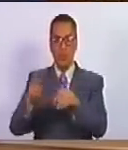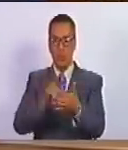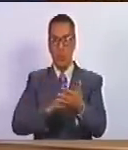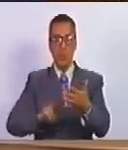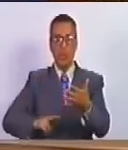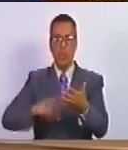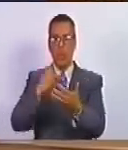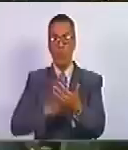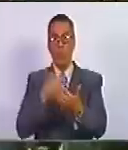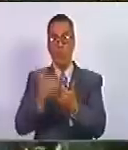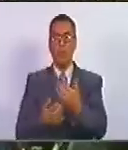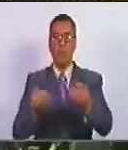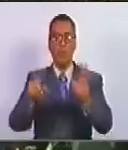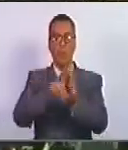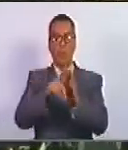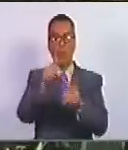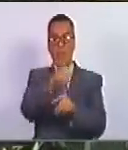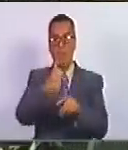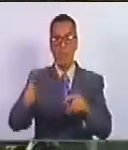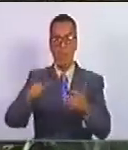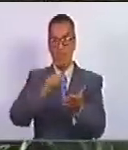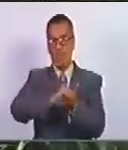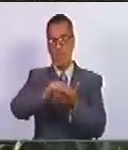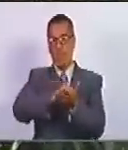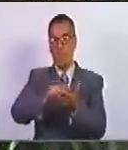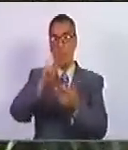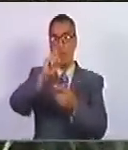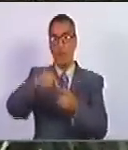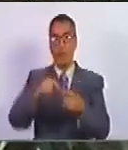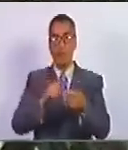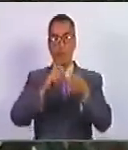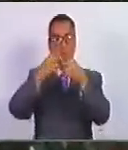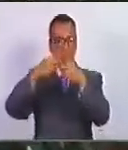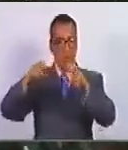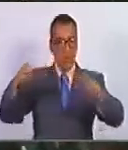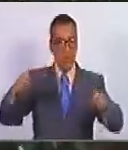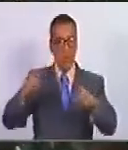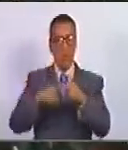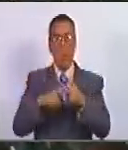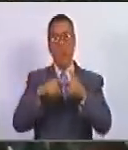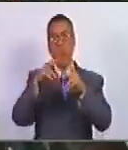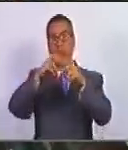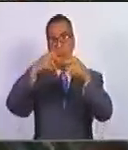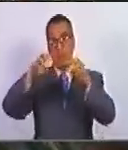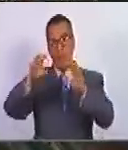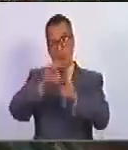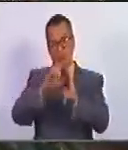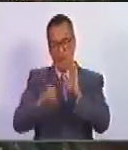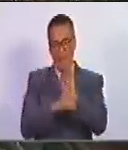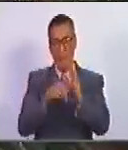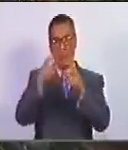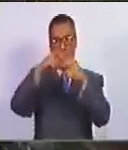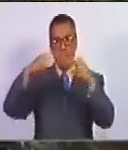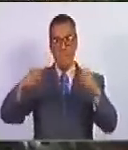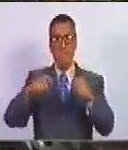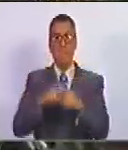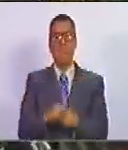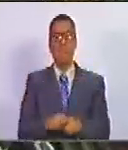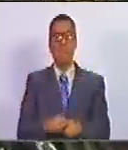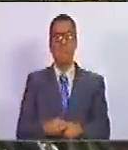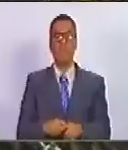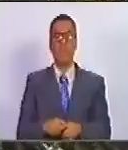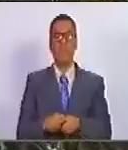lectura al proyecto de ley artículo por artículo, así como las denominaciones de los títulos, capítulos, acápites y